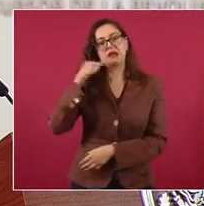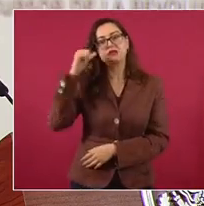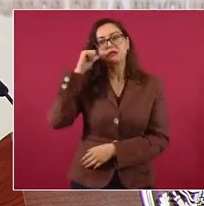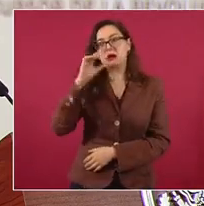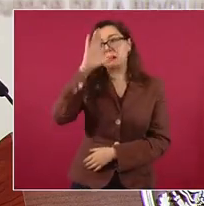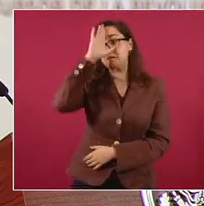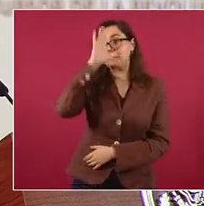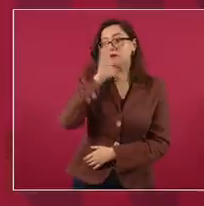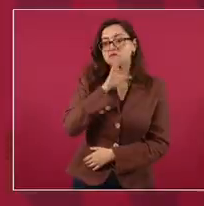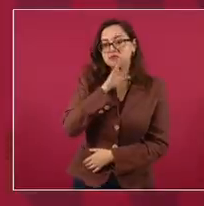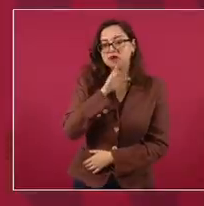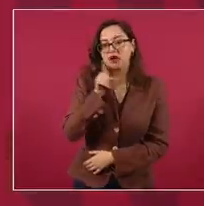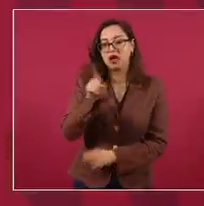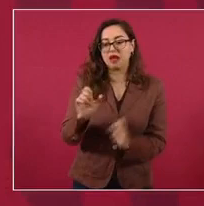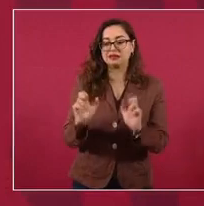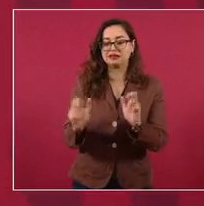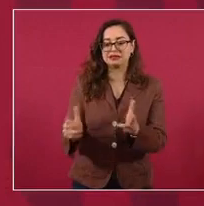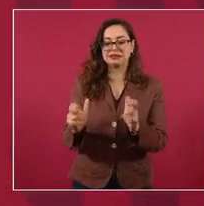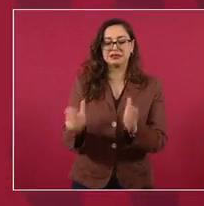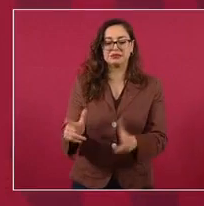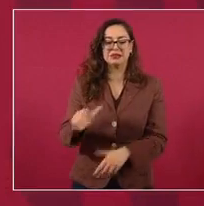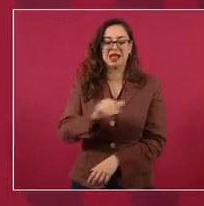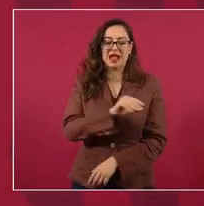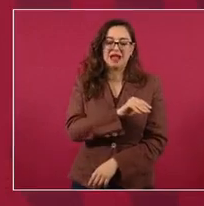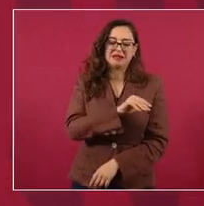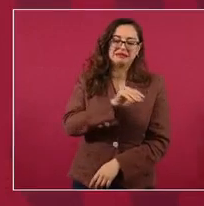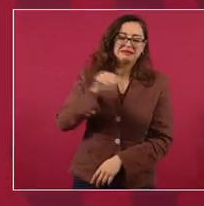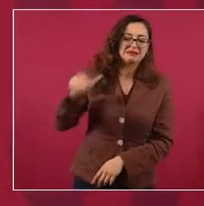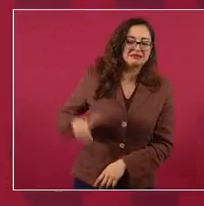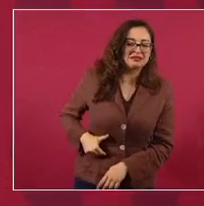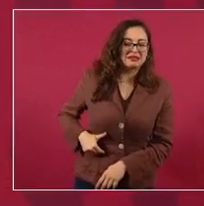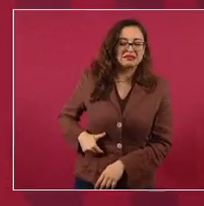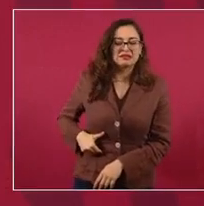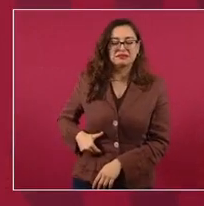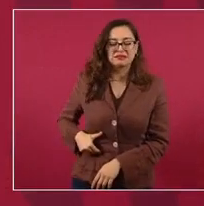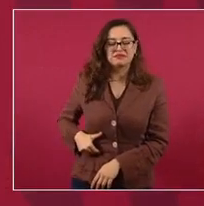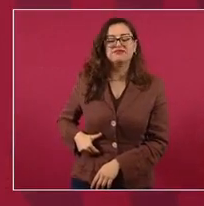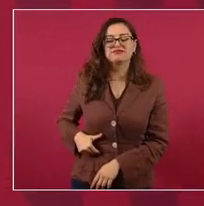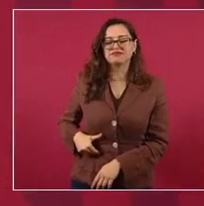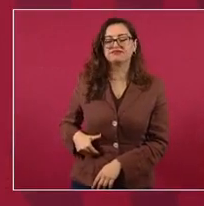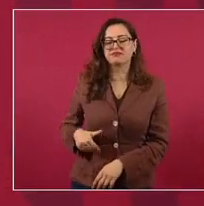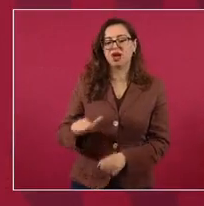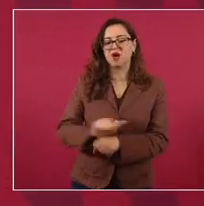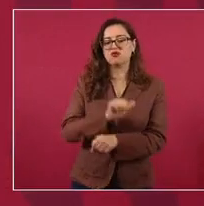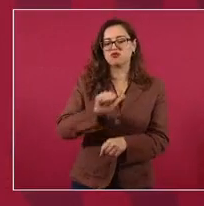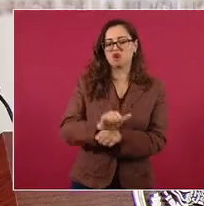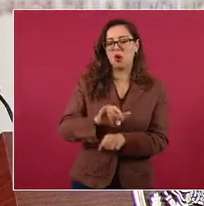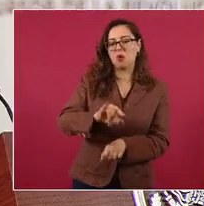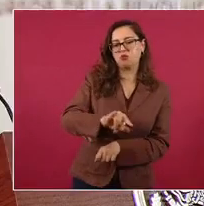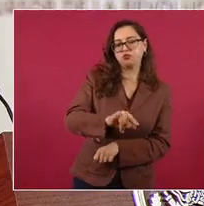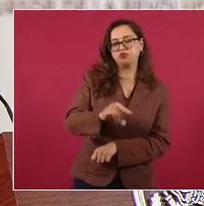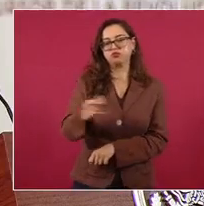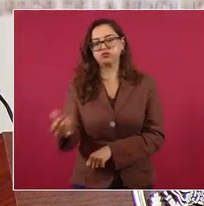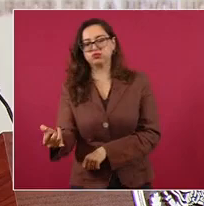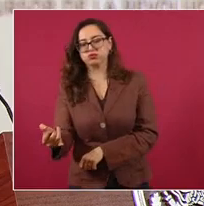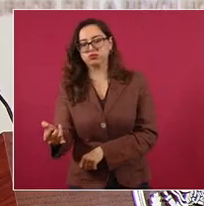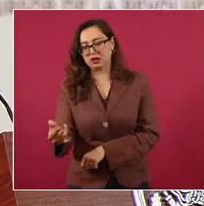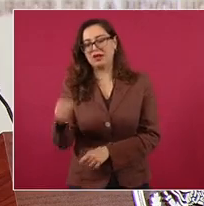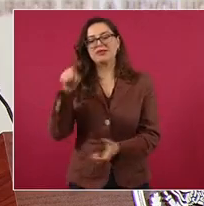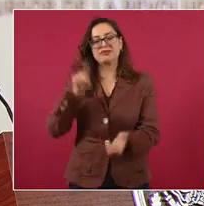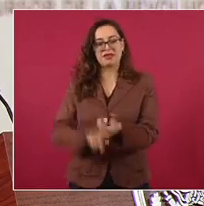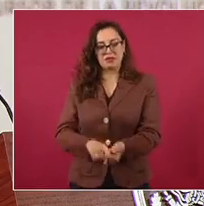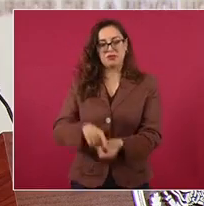en Chiapas, perdieron la vida tres, una volcadura también de